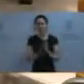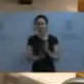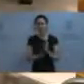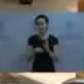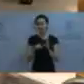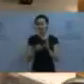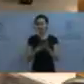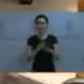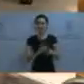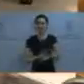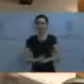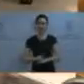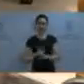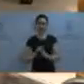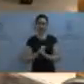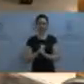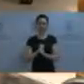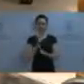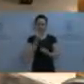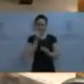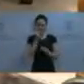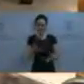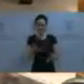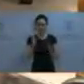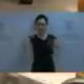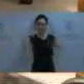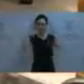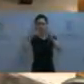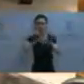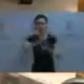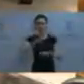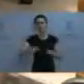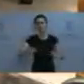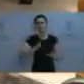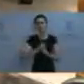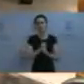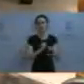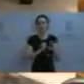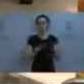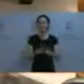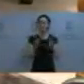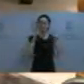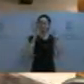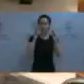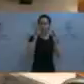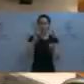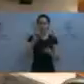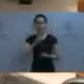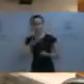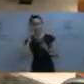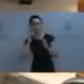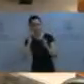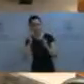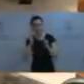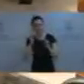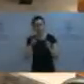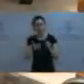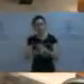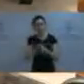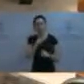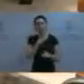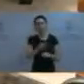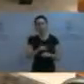de orientación y mejora de la empleabilidad, cursos de formación para ocupados, cursos de formación para desempleados, gestión de becas y